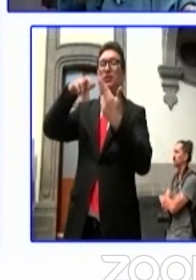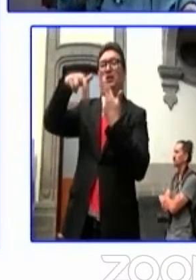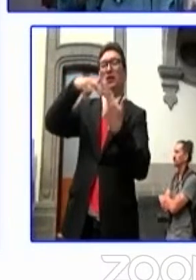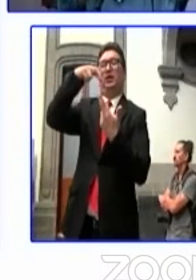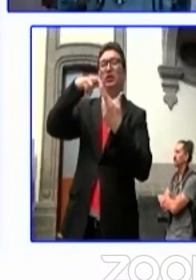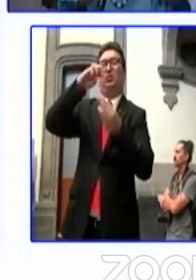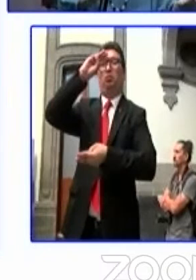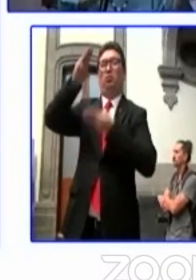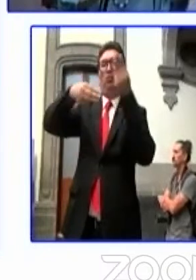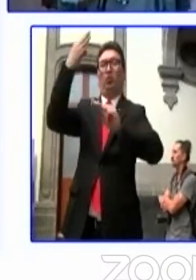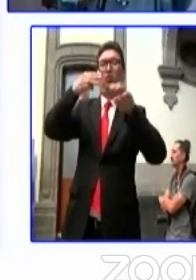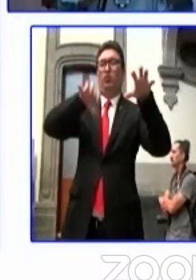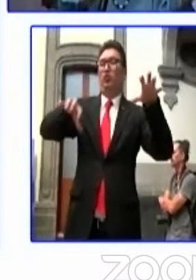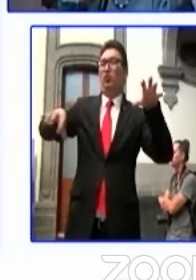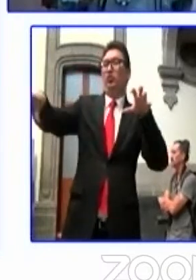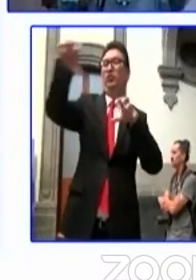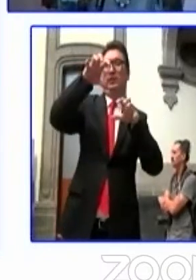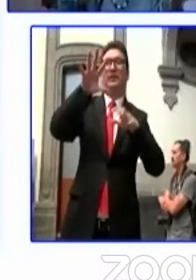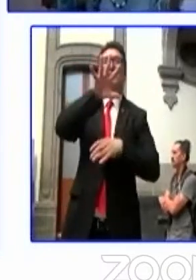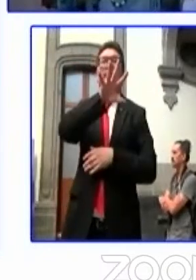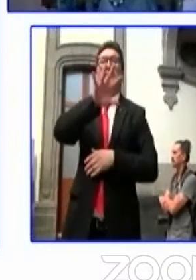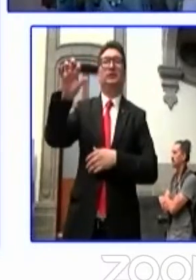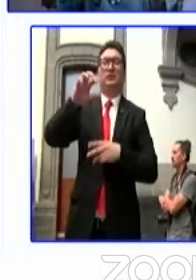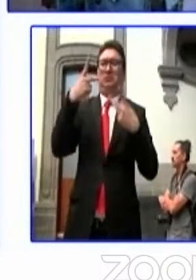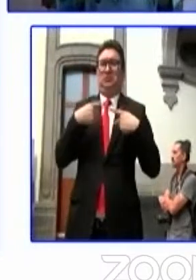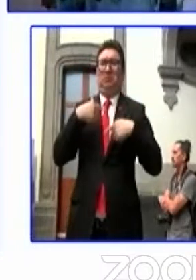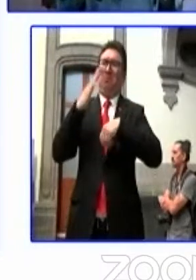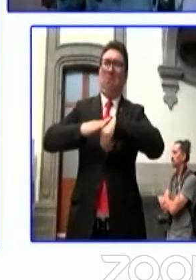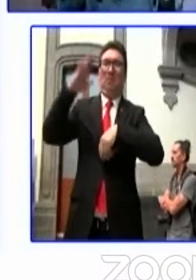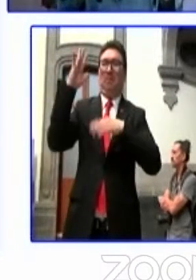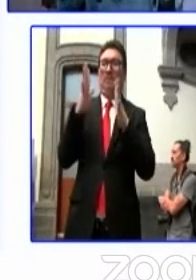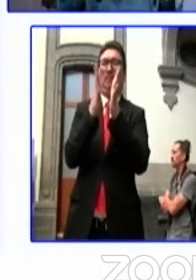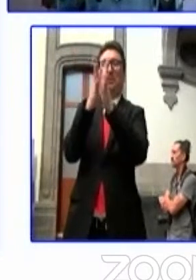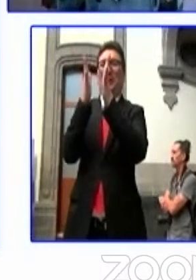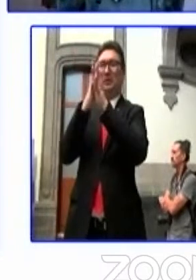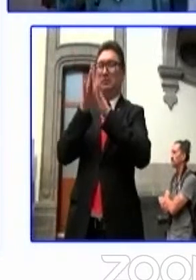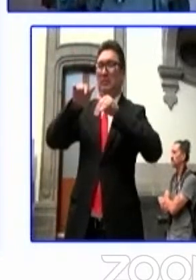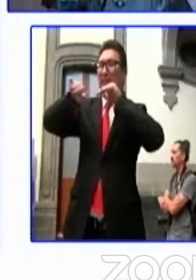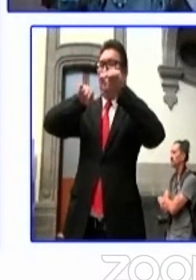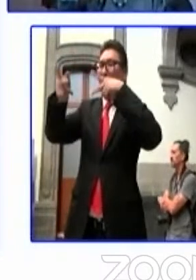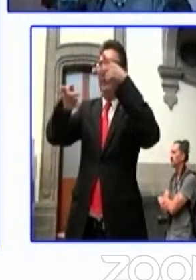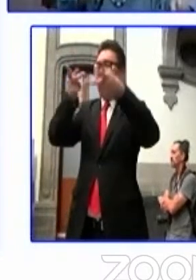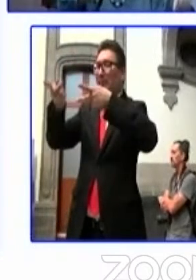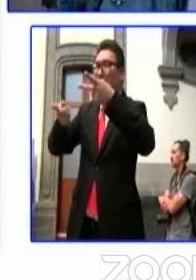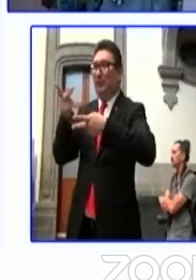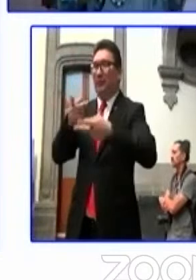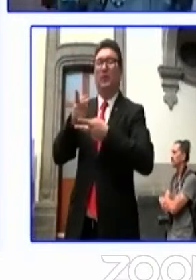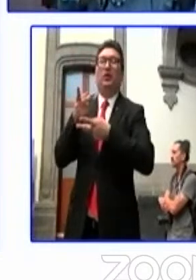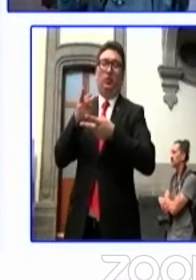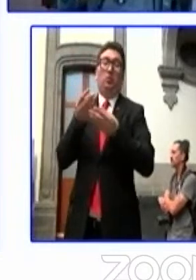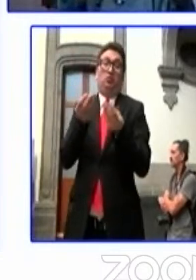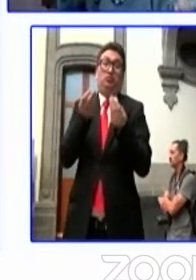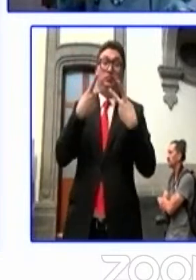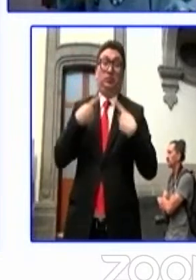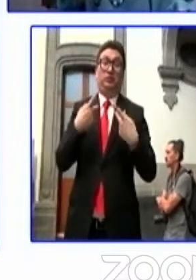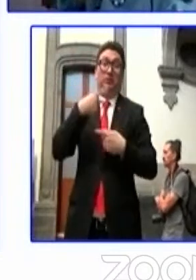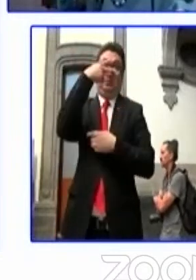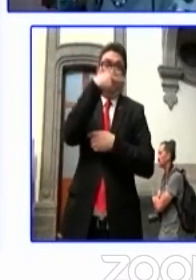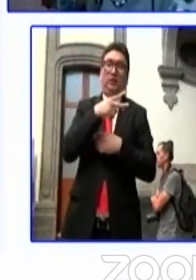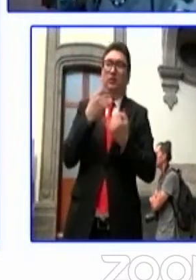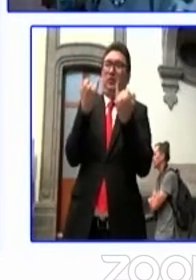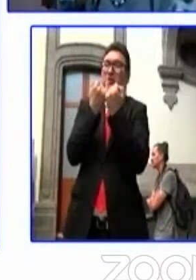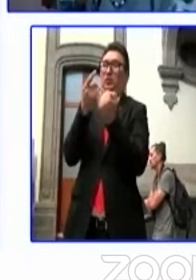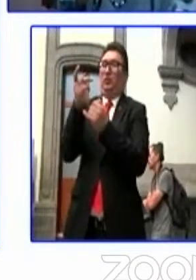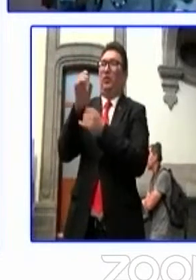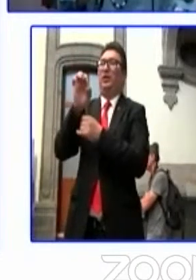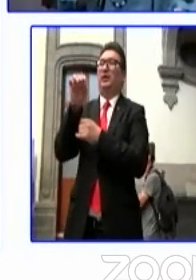mundo. Más de 500 personas participaron en esta consulta, muchas de México. Ernesto lo